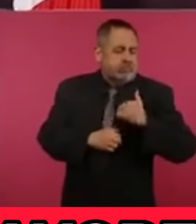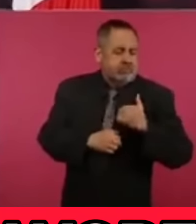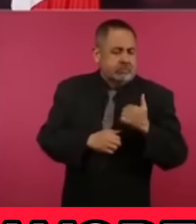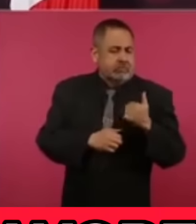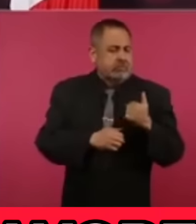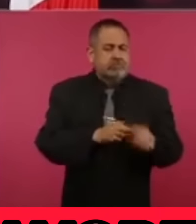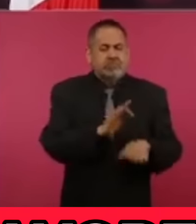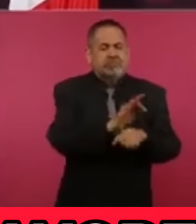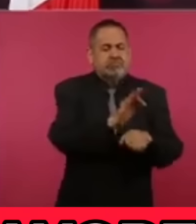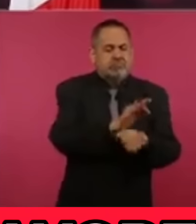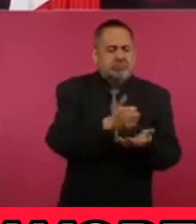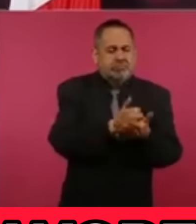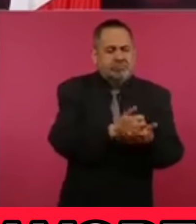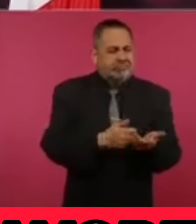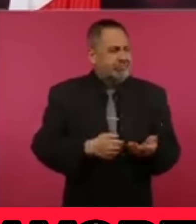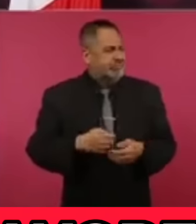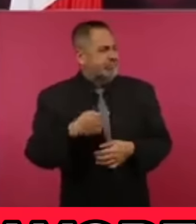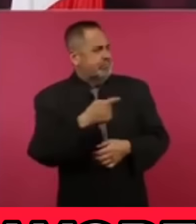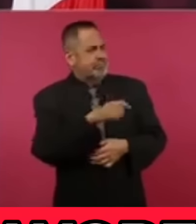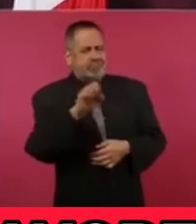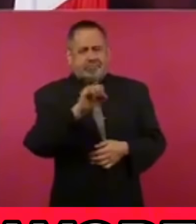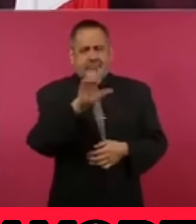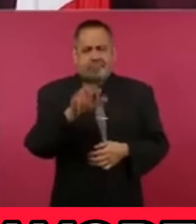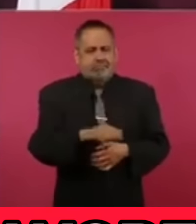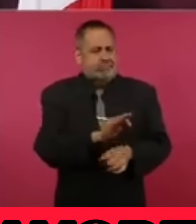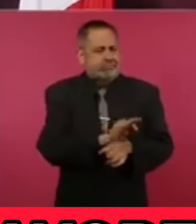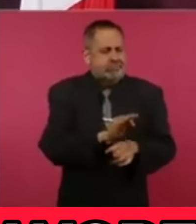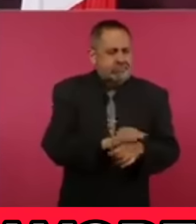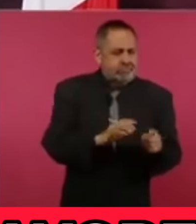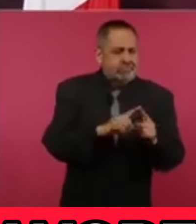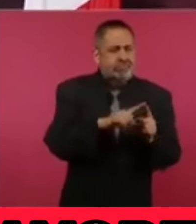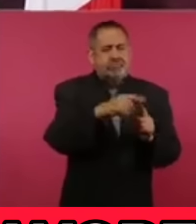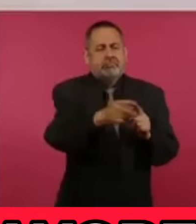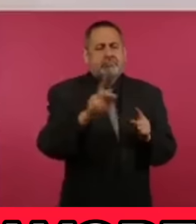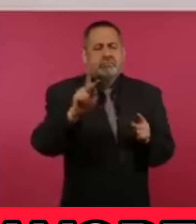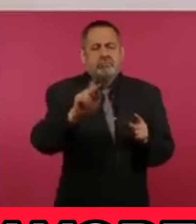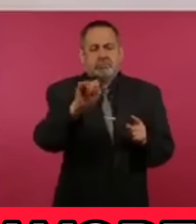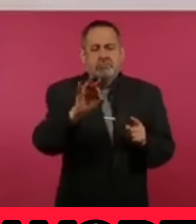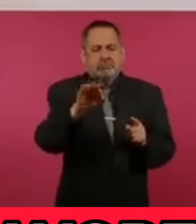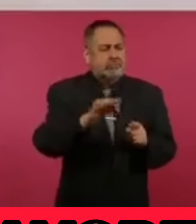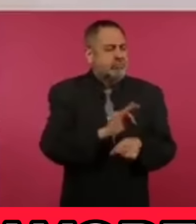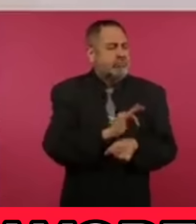en la corte o en el poder judicial,